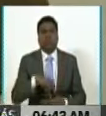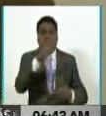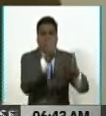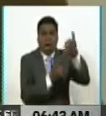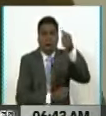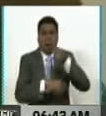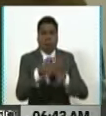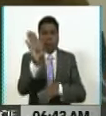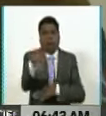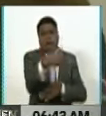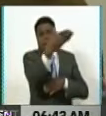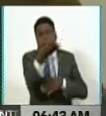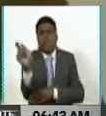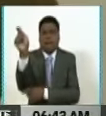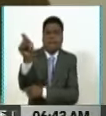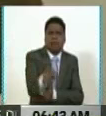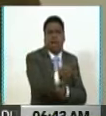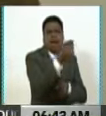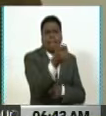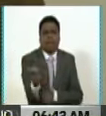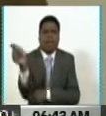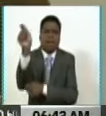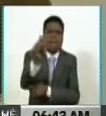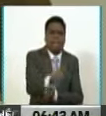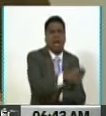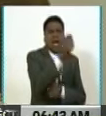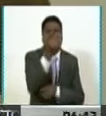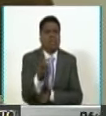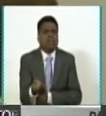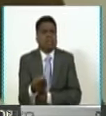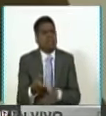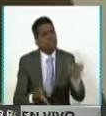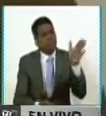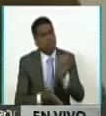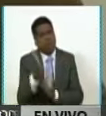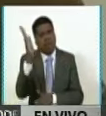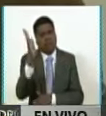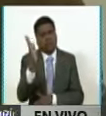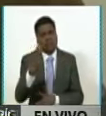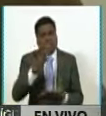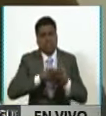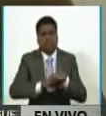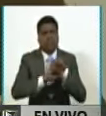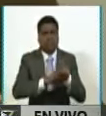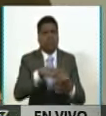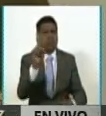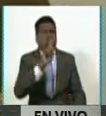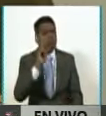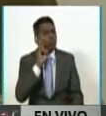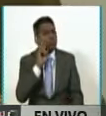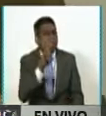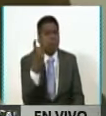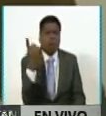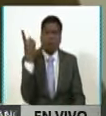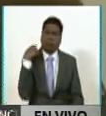justicia social, de la igualdad. Sigamos adelante, compañeros. No veamos para atrás.